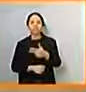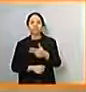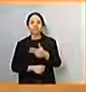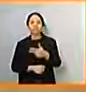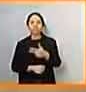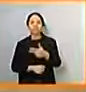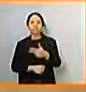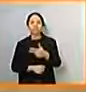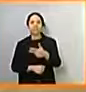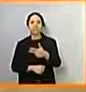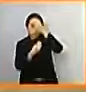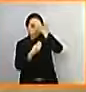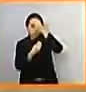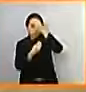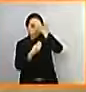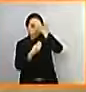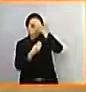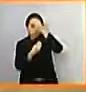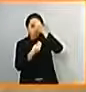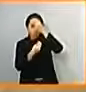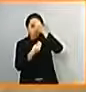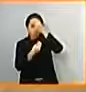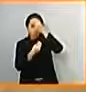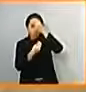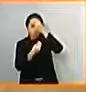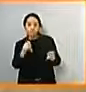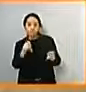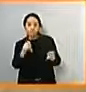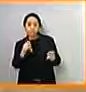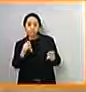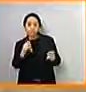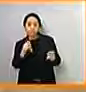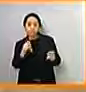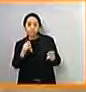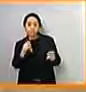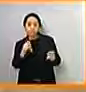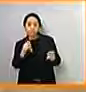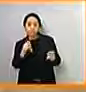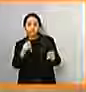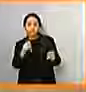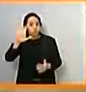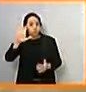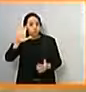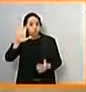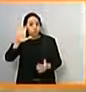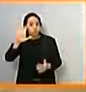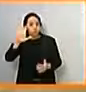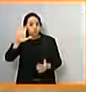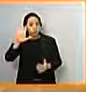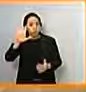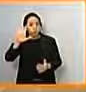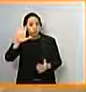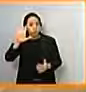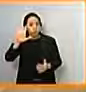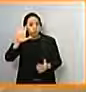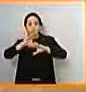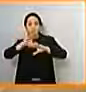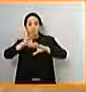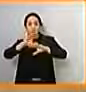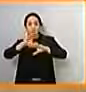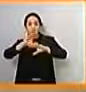Jugadores, les informamos que anoche no hubo ganador del super premio, por lo que ahora están en juego 5 millones de lempiras con su jugada